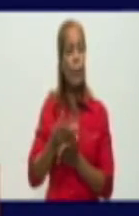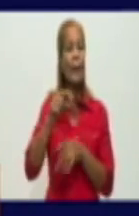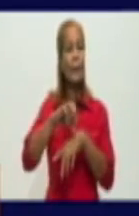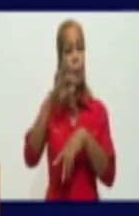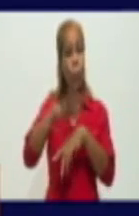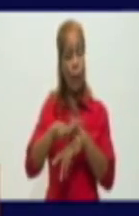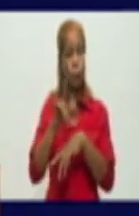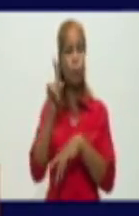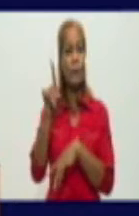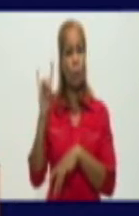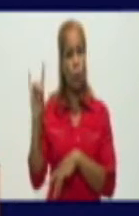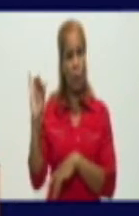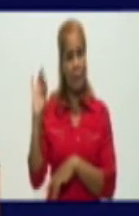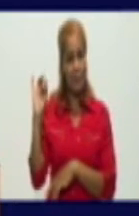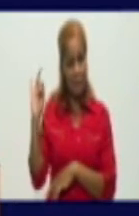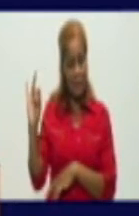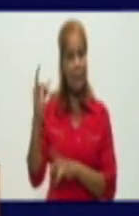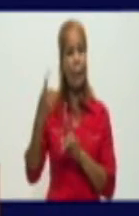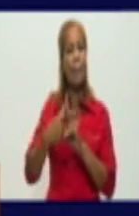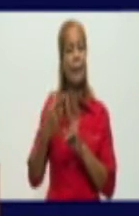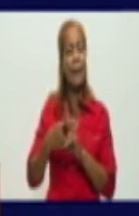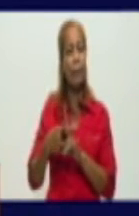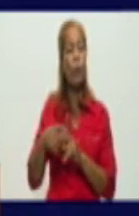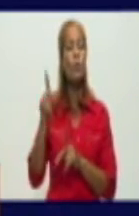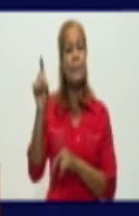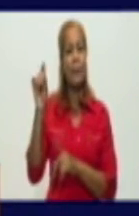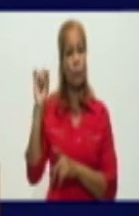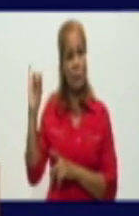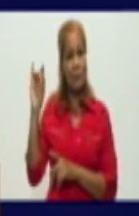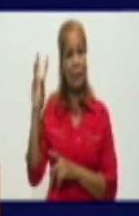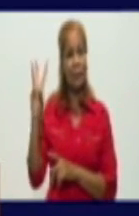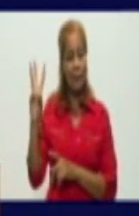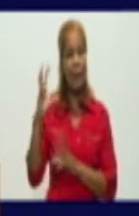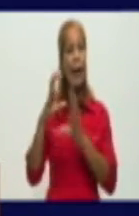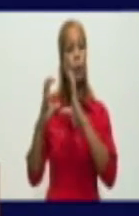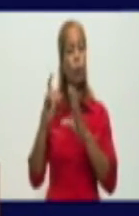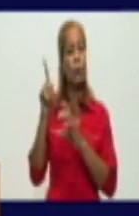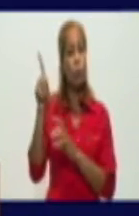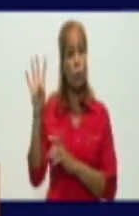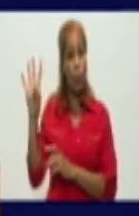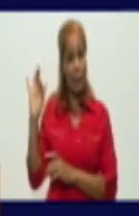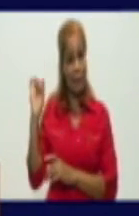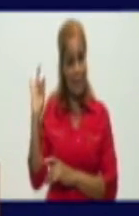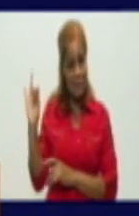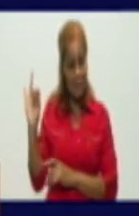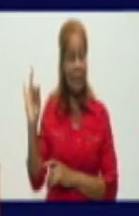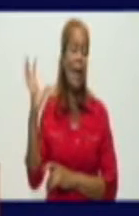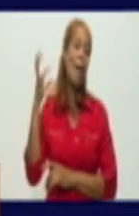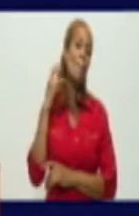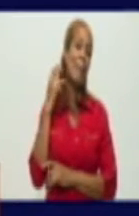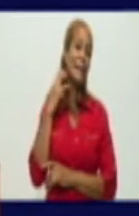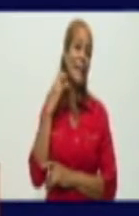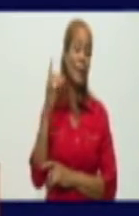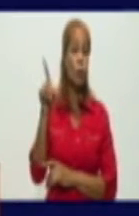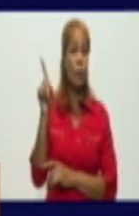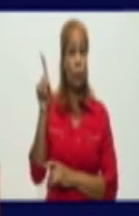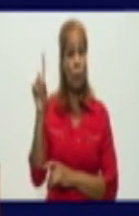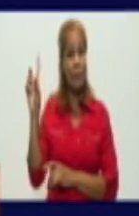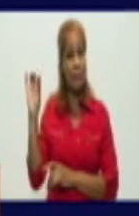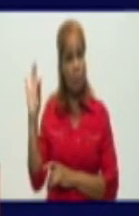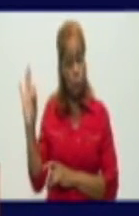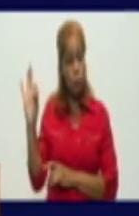con 197, Bayamo con 163, Cauto Cristo 147, Manzanillo 118 y